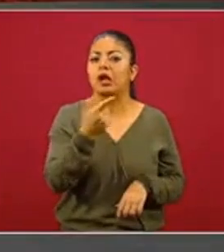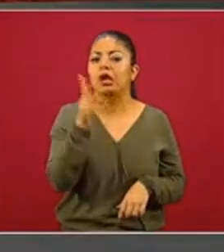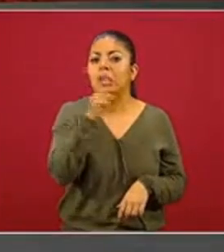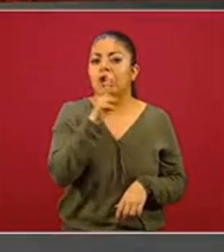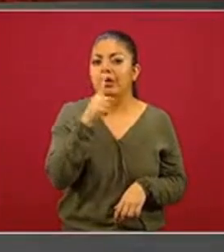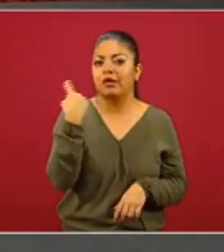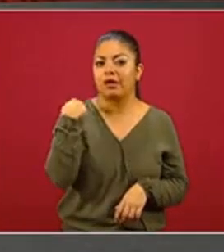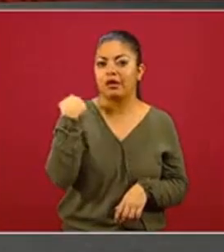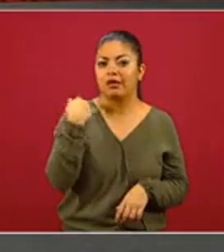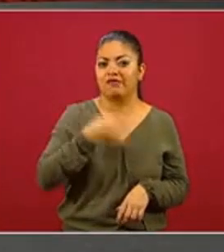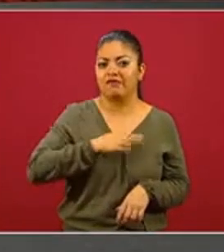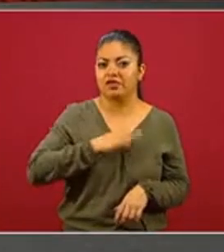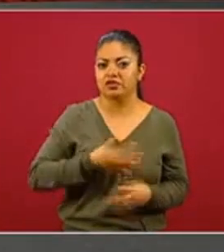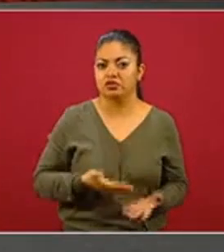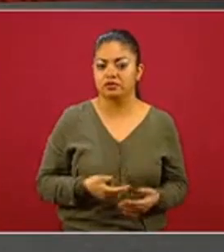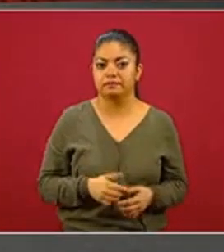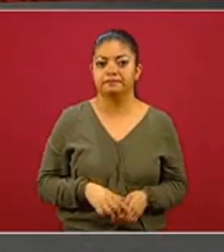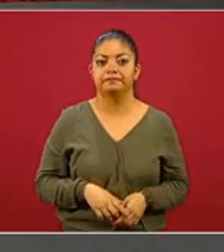sigue?